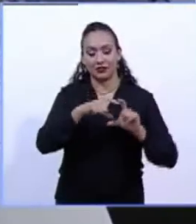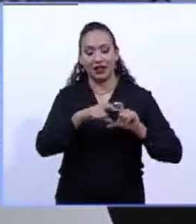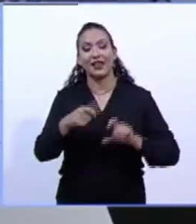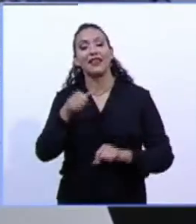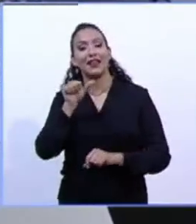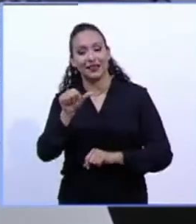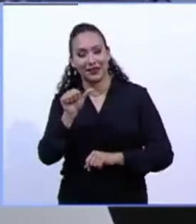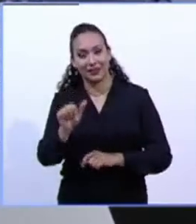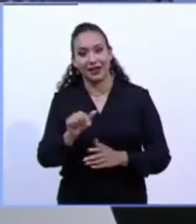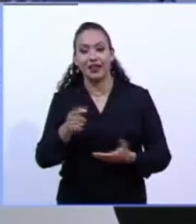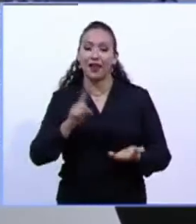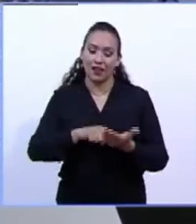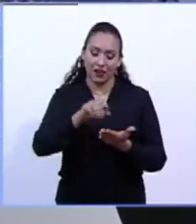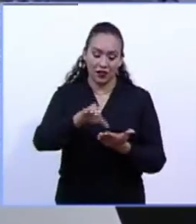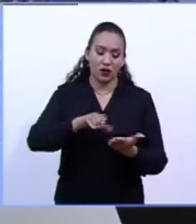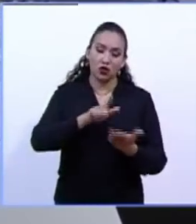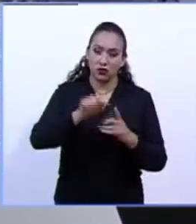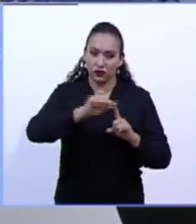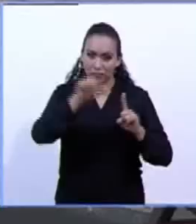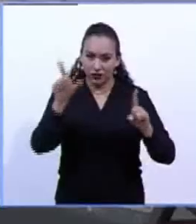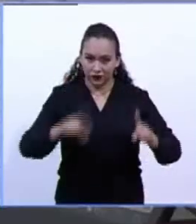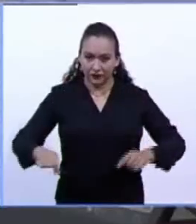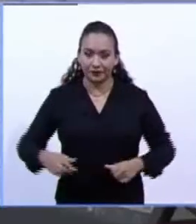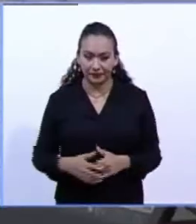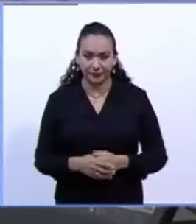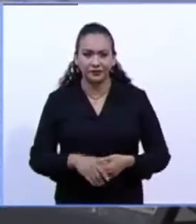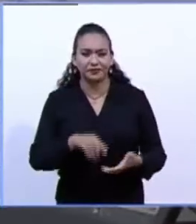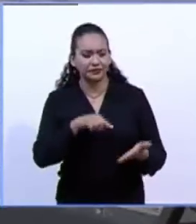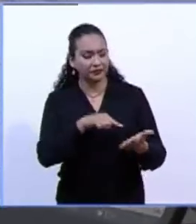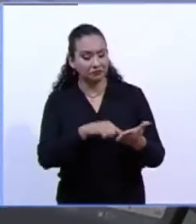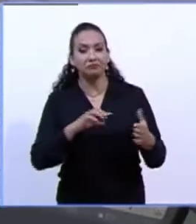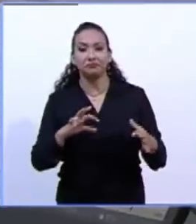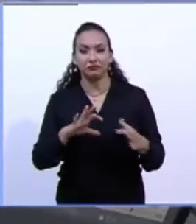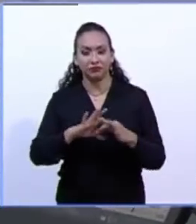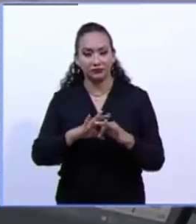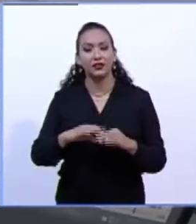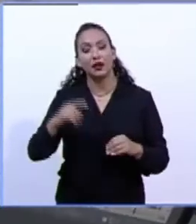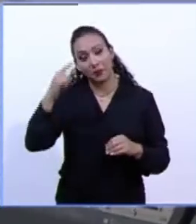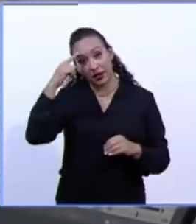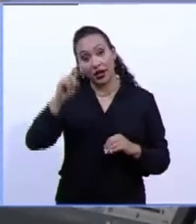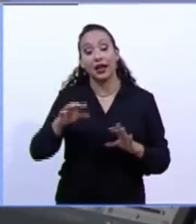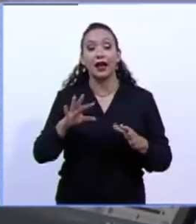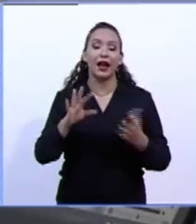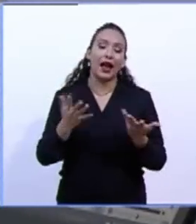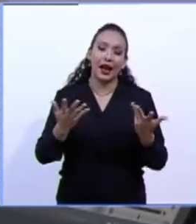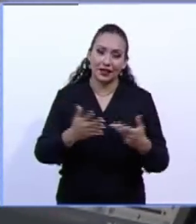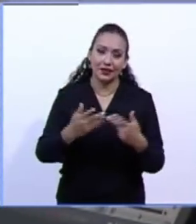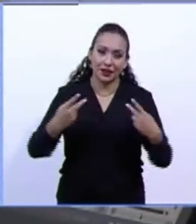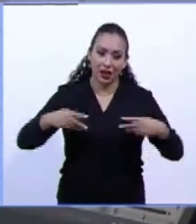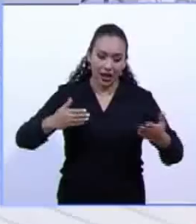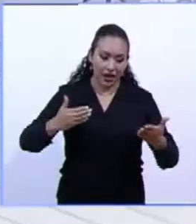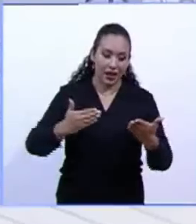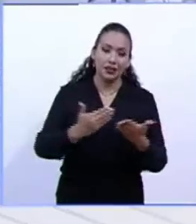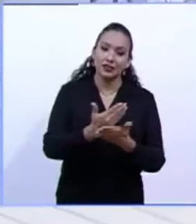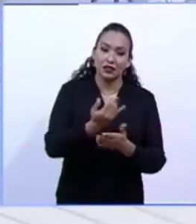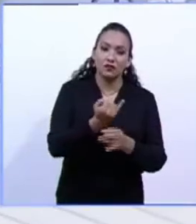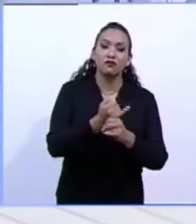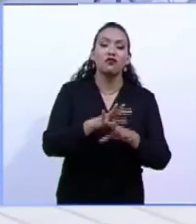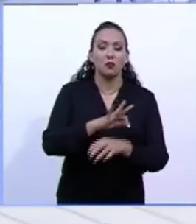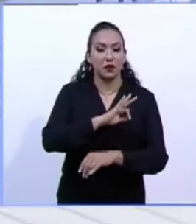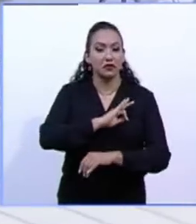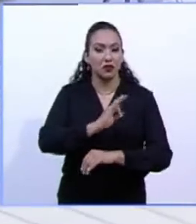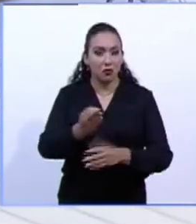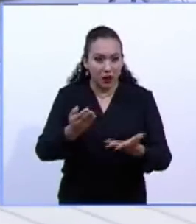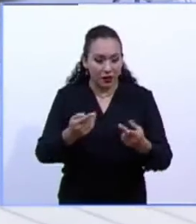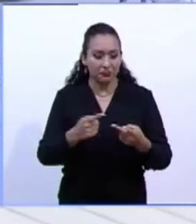16 de la Constitución Federal. La disposición forma parte de un sistema que materializa los derechos de acceso a la información, a